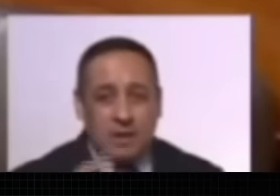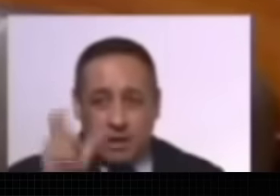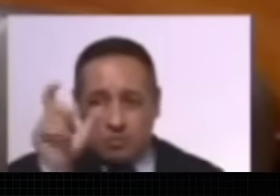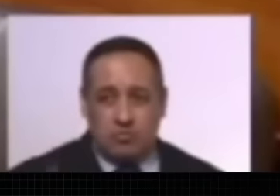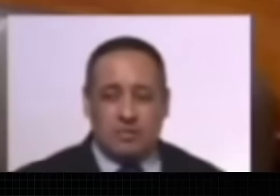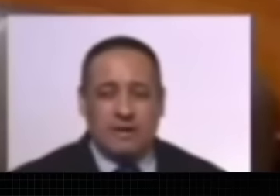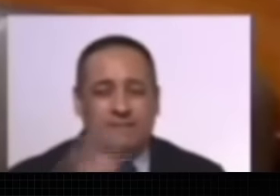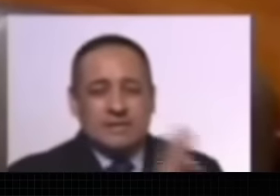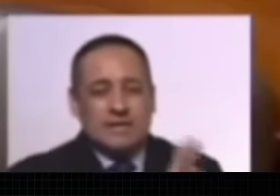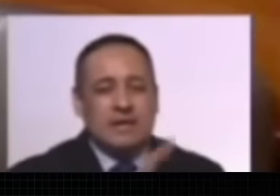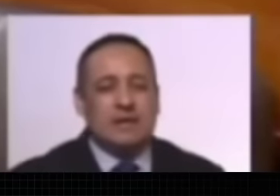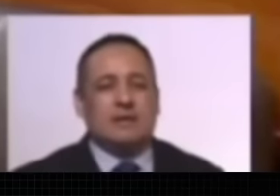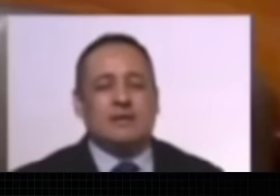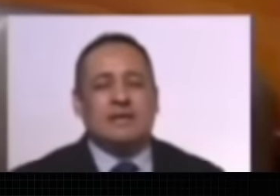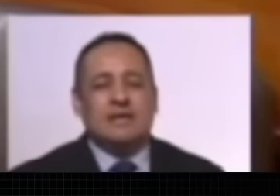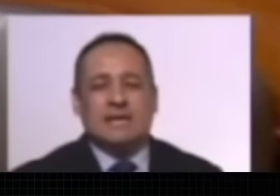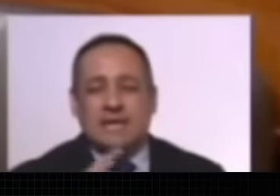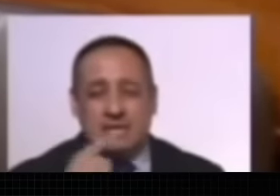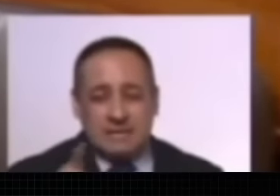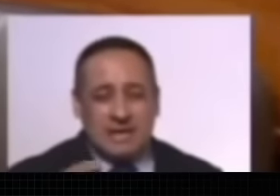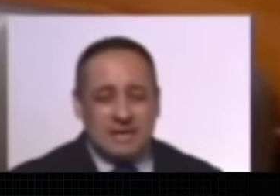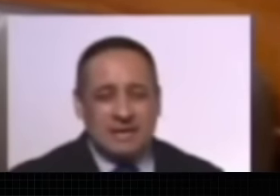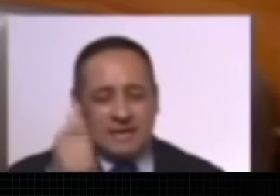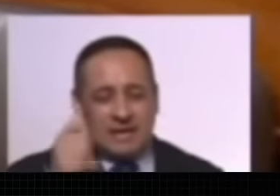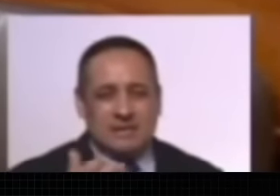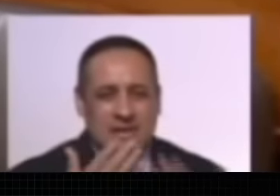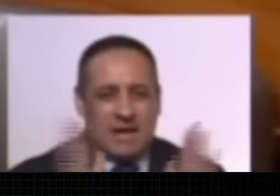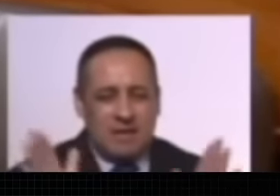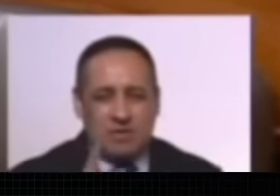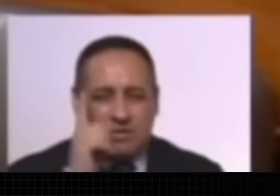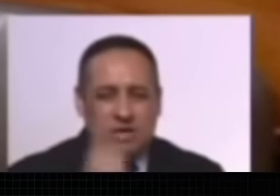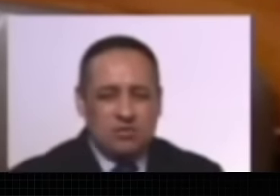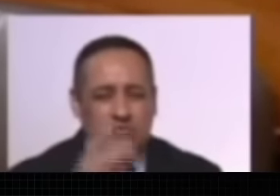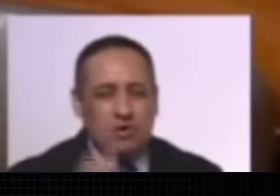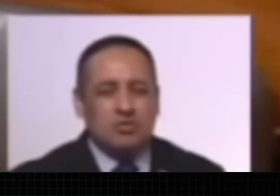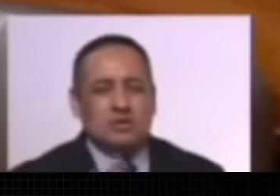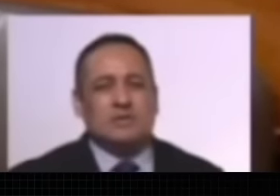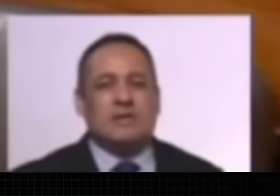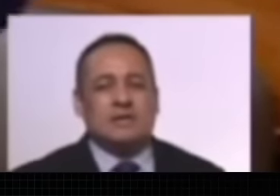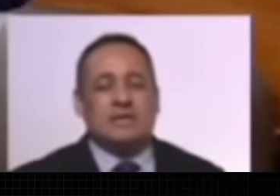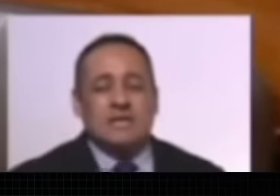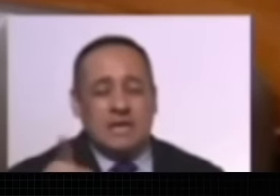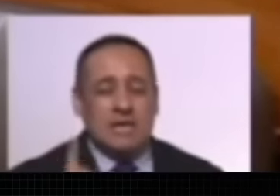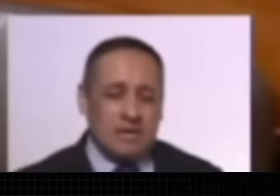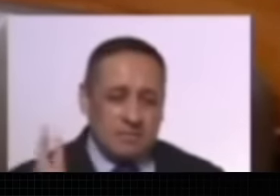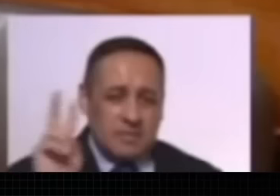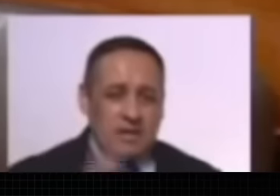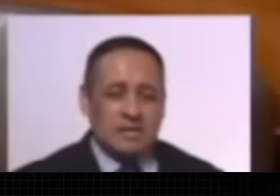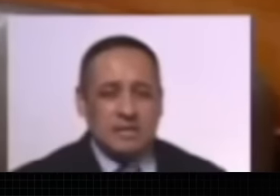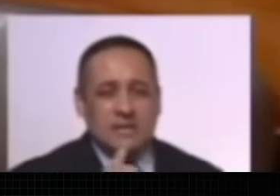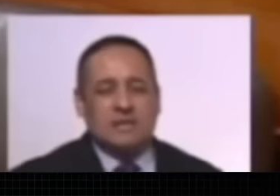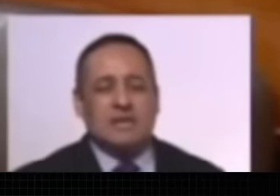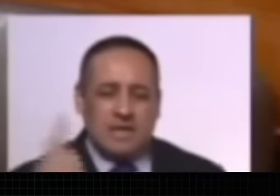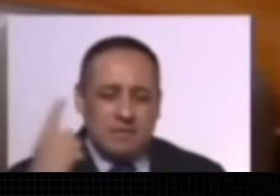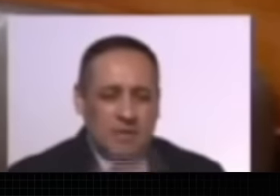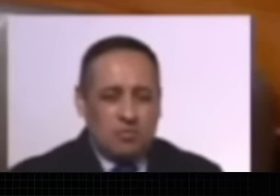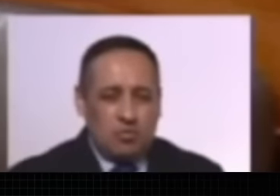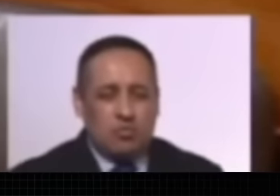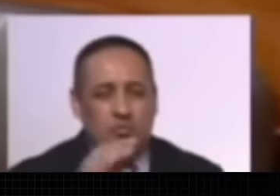fiscal que está a punto de abrírsele un proceso. Y ella viene a decir que le van a abrir un